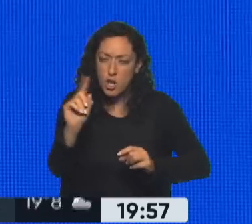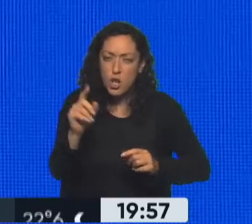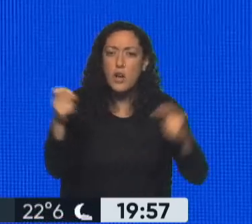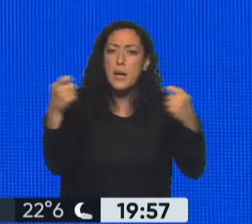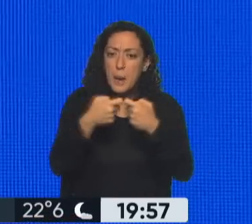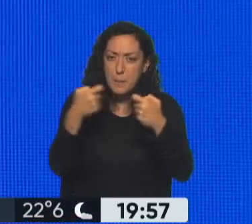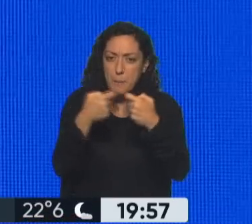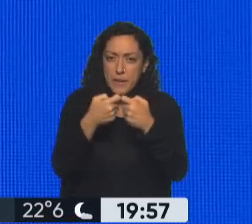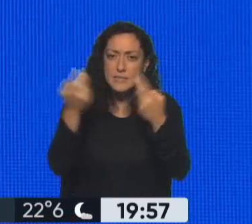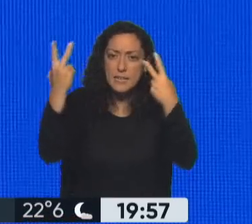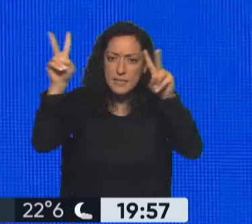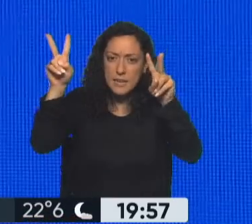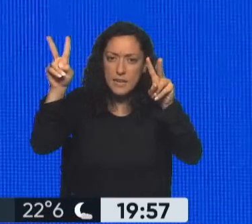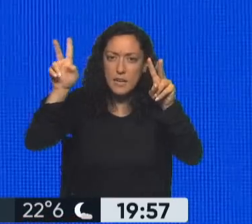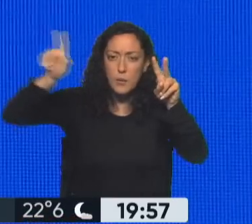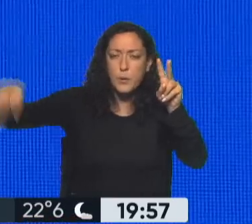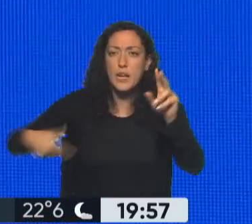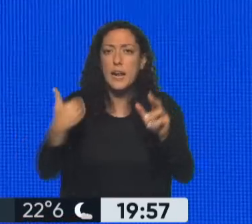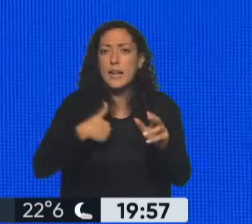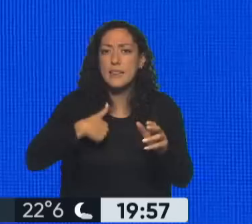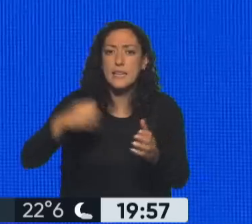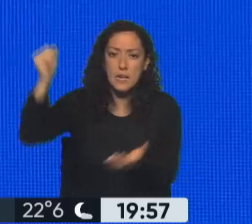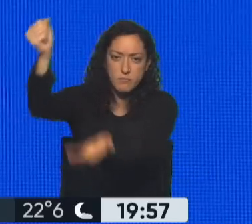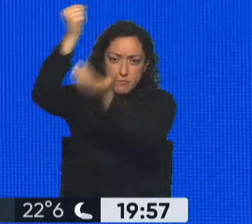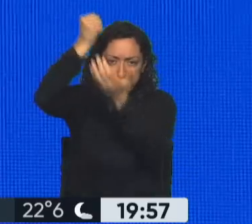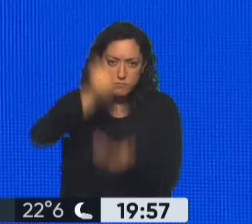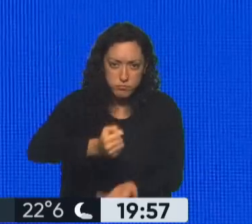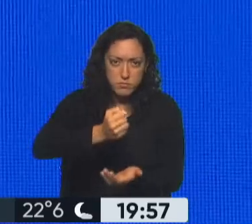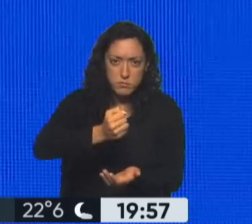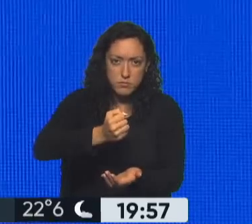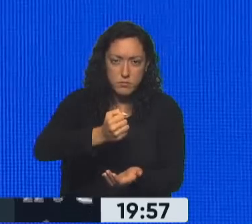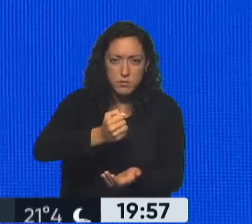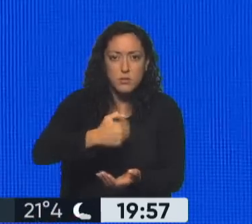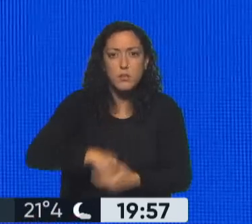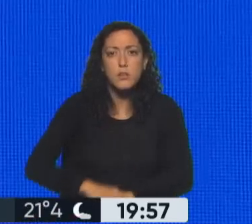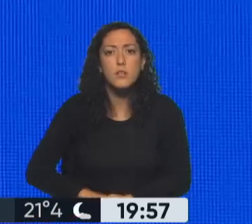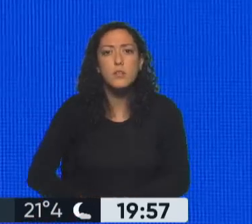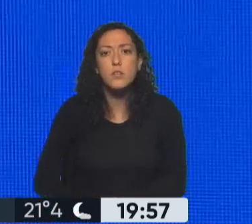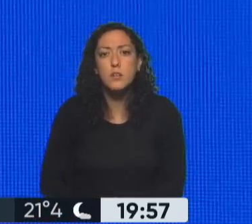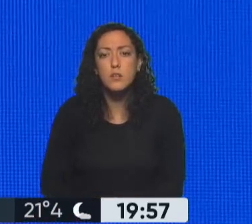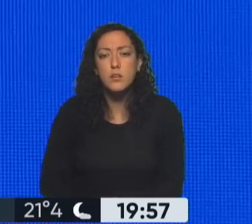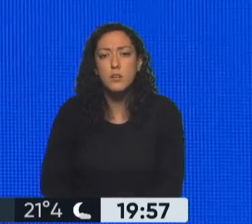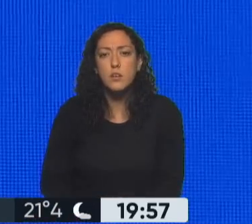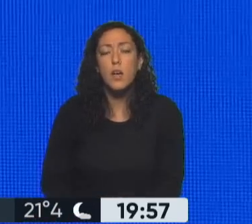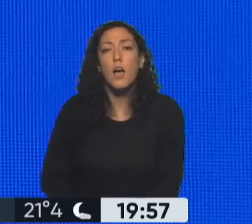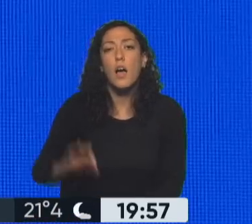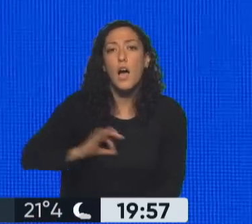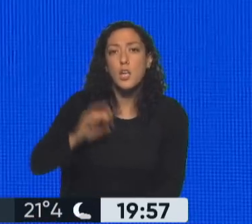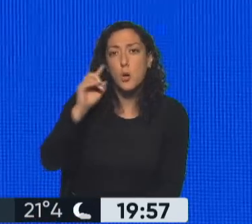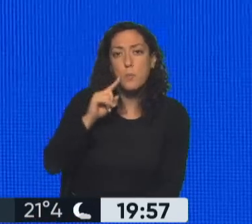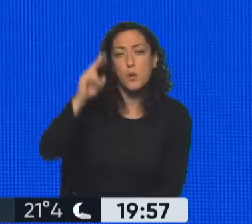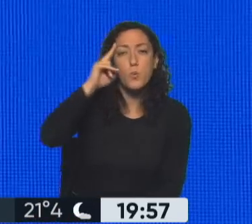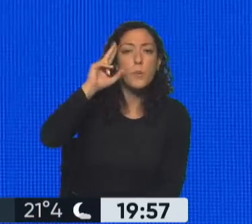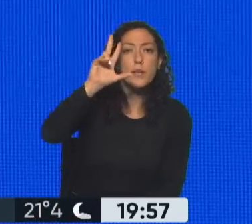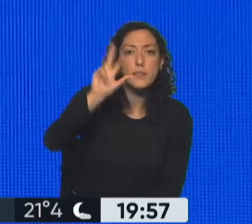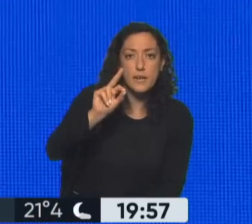empresas extranjeras que vienen a invertir al país, a clavar el dólar adentro. Bien, entre el año 30 y el